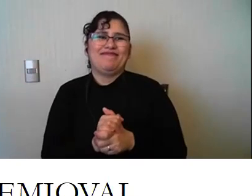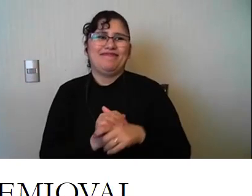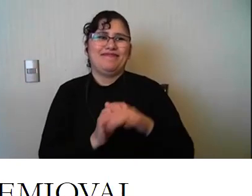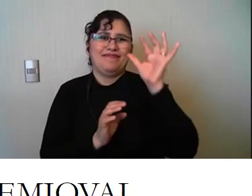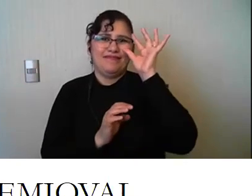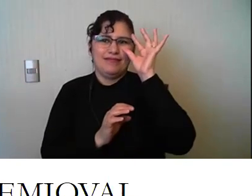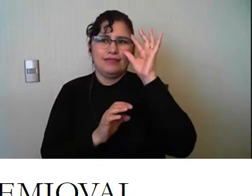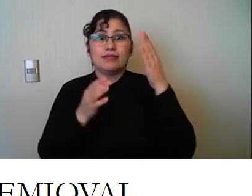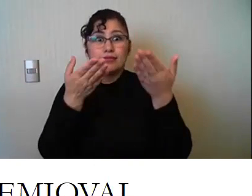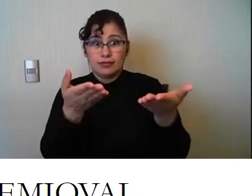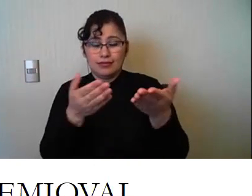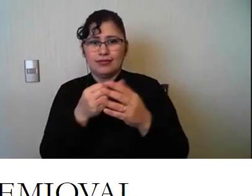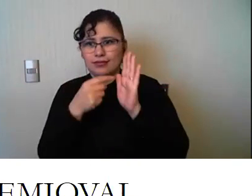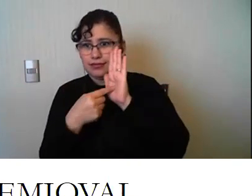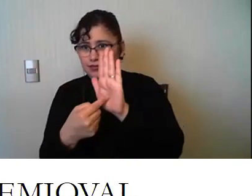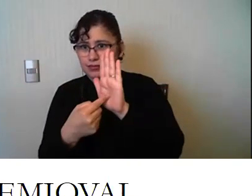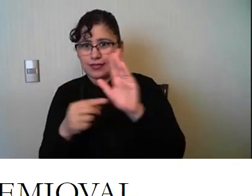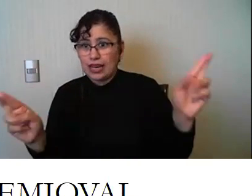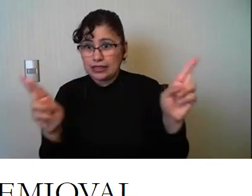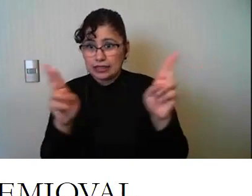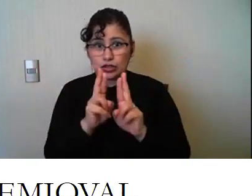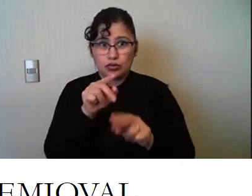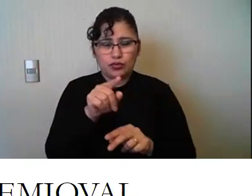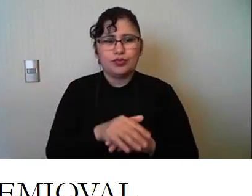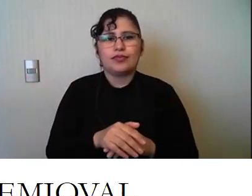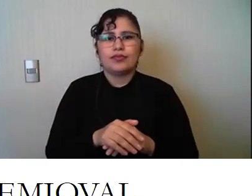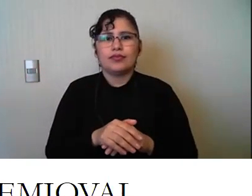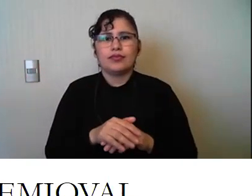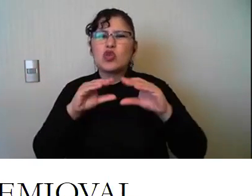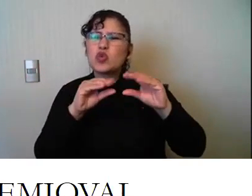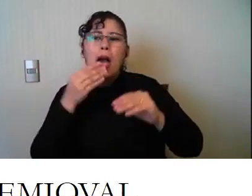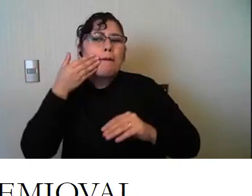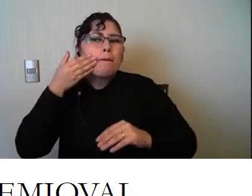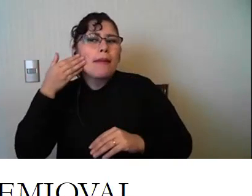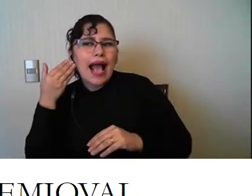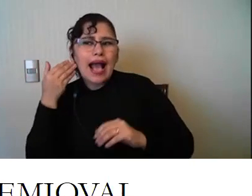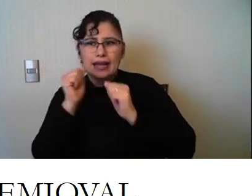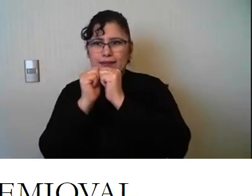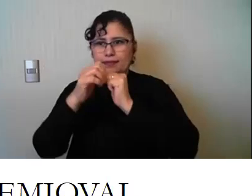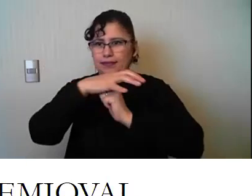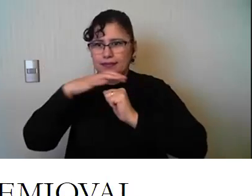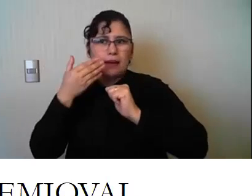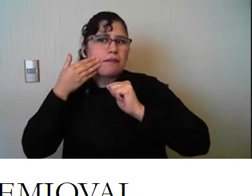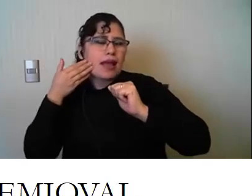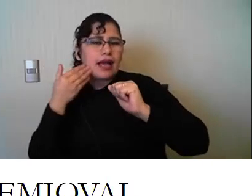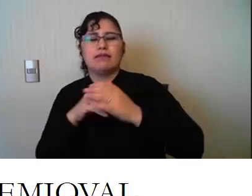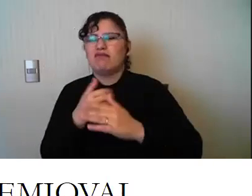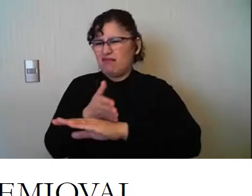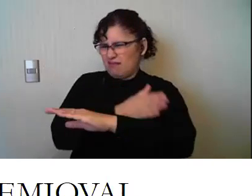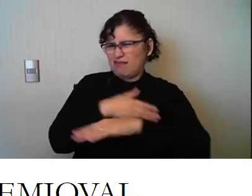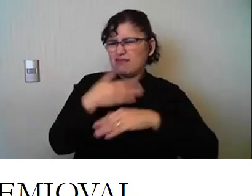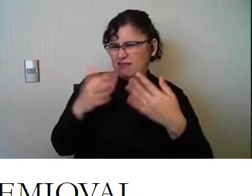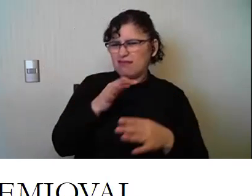Aquí hay un resumen, digamos, sustancia blanca de los hemisferios cerebrales. Bueno, nosotros ya hemos mencionado algunas, estoy moviendo lo